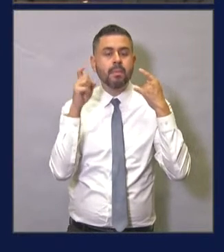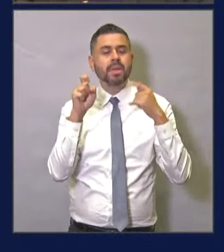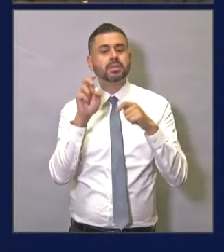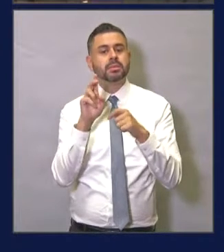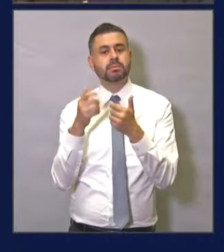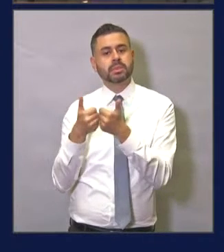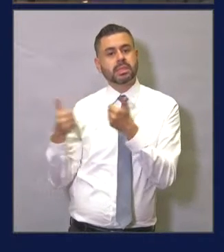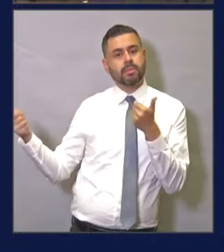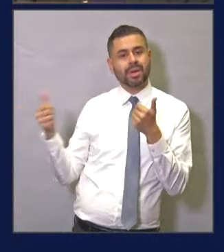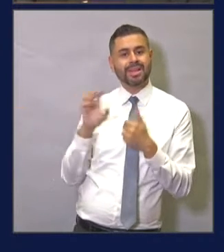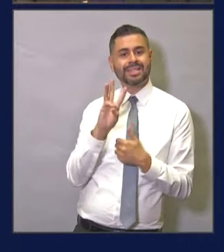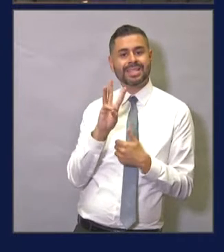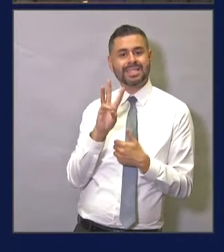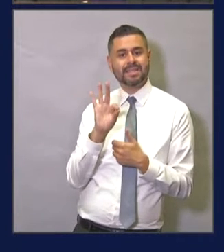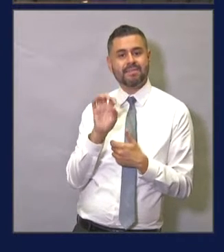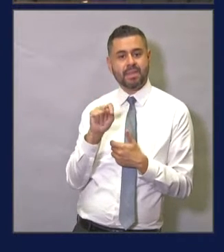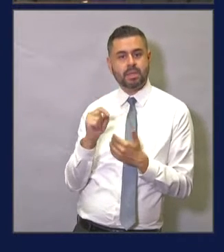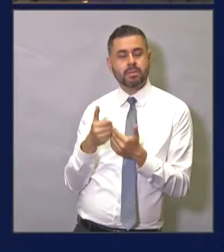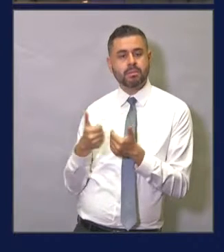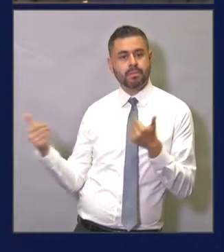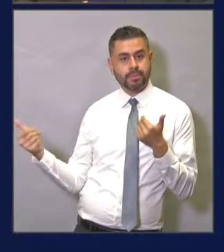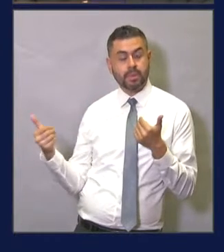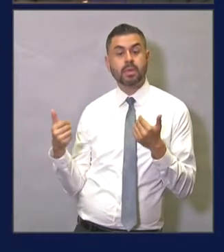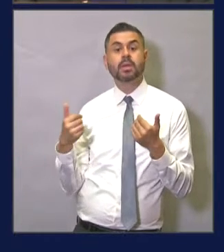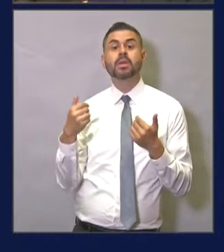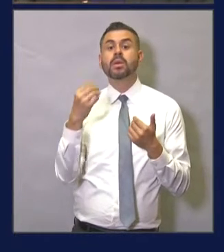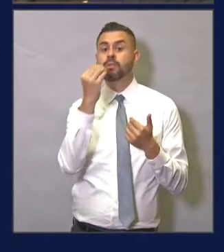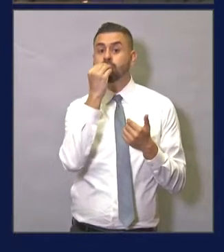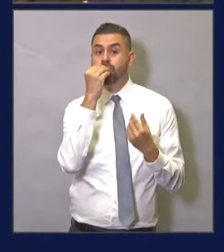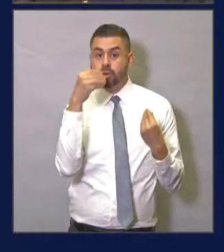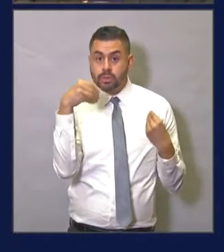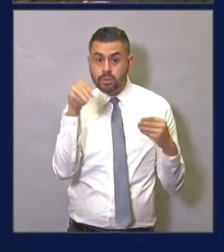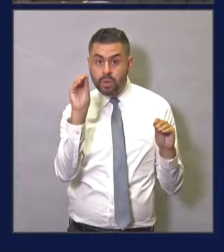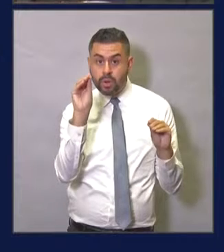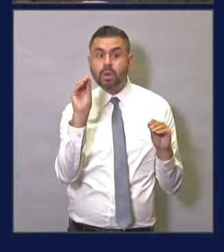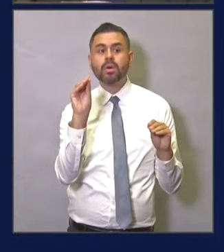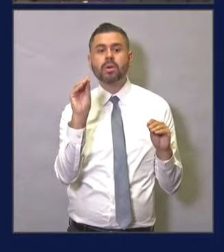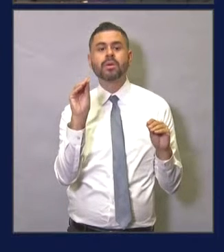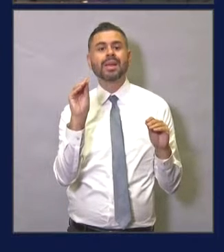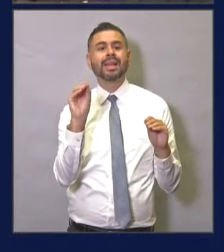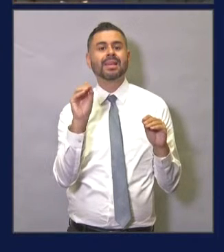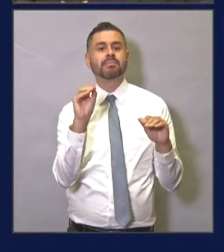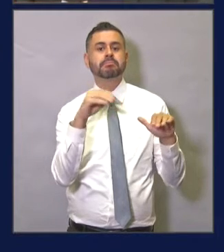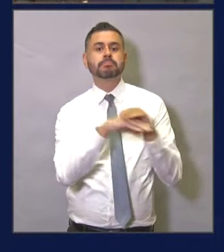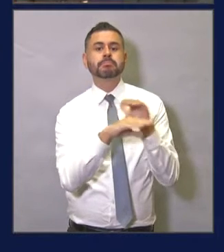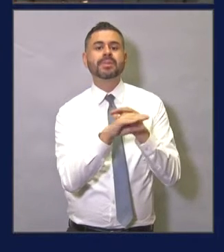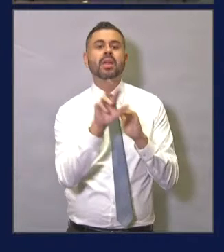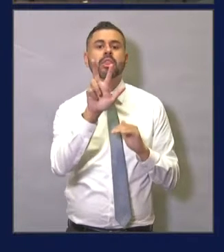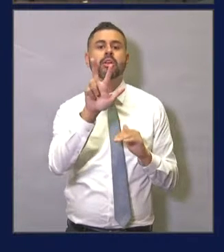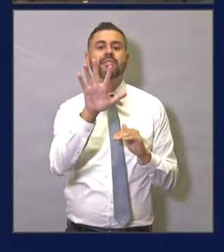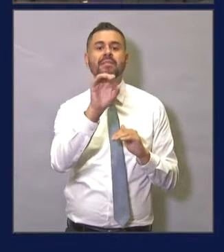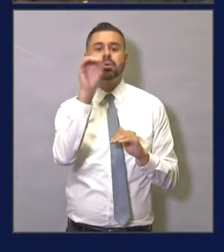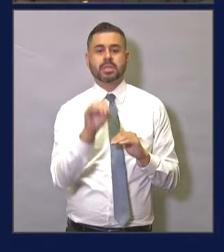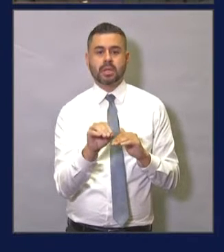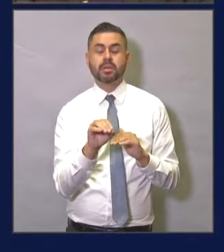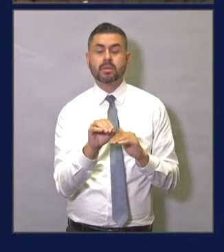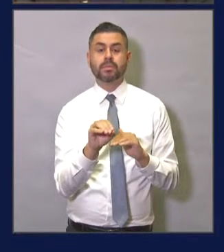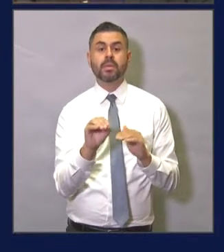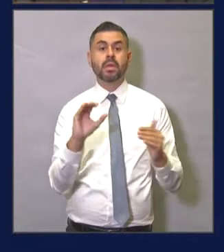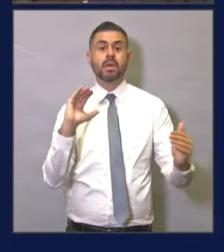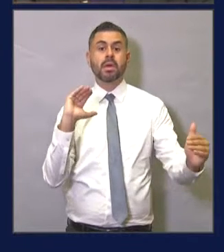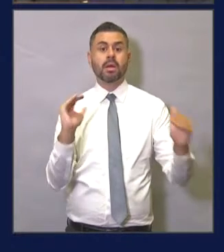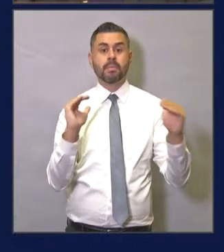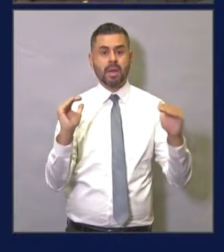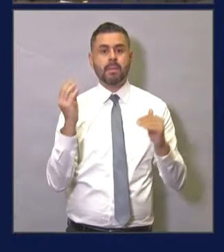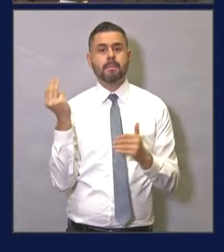físico. Supermercados independientes al 35% de ocupación. Este es un cambio con respecto